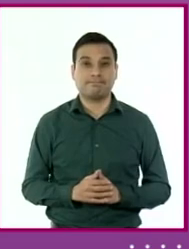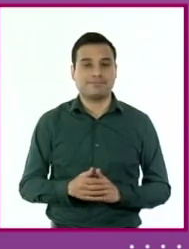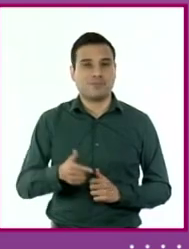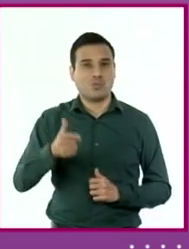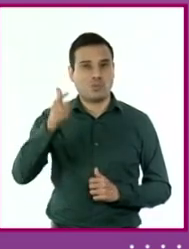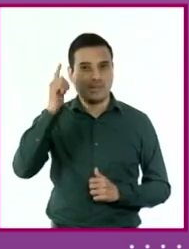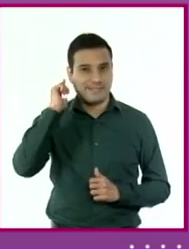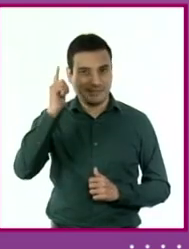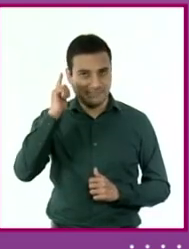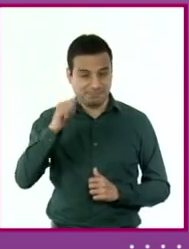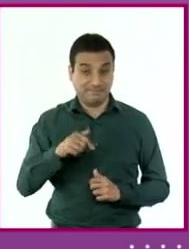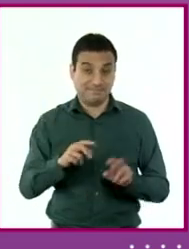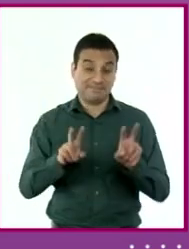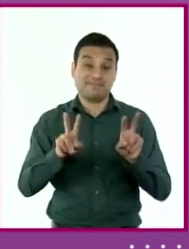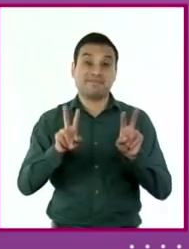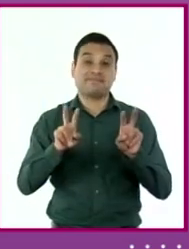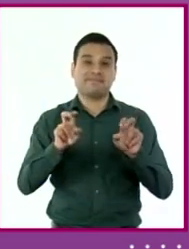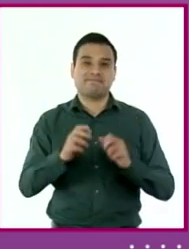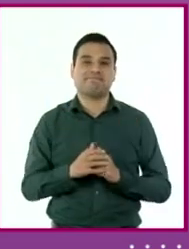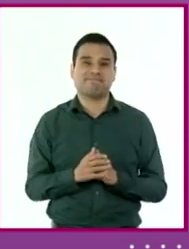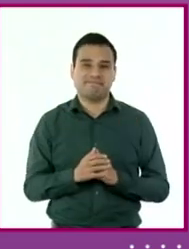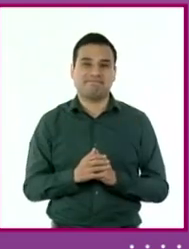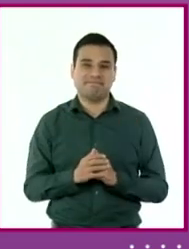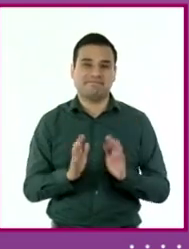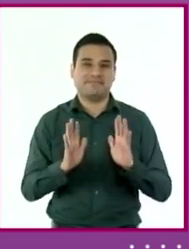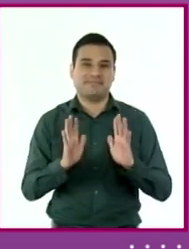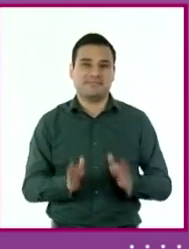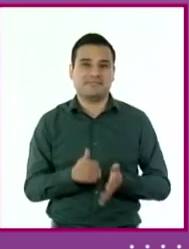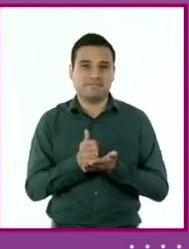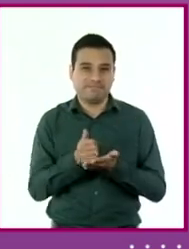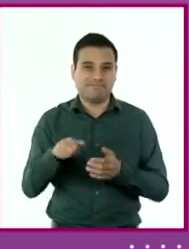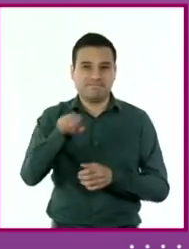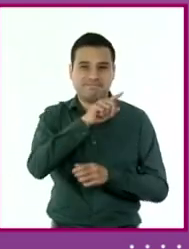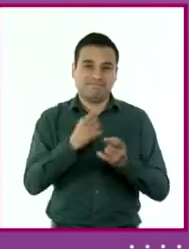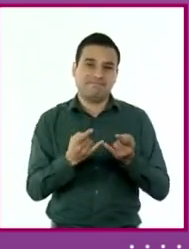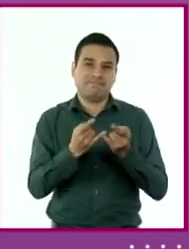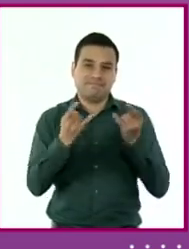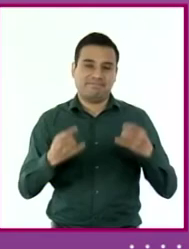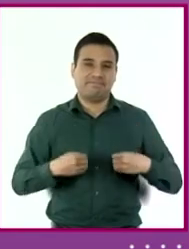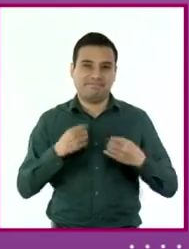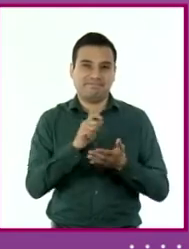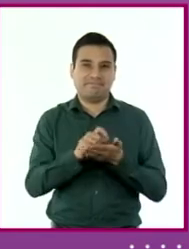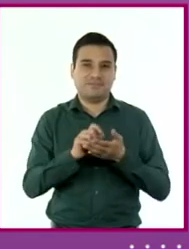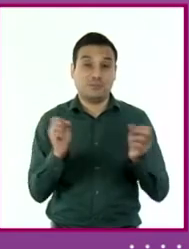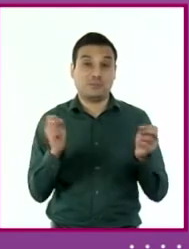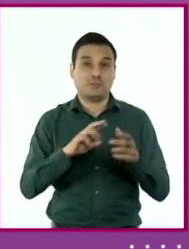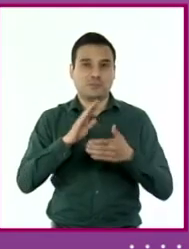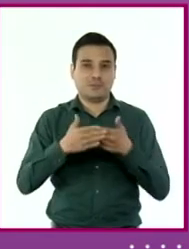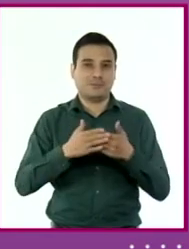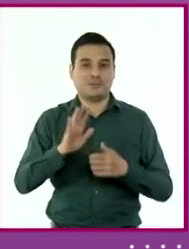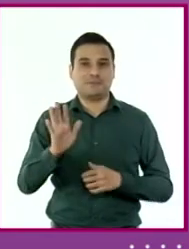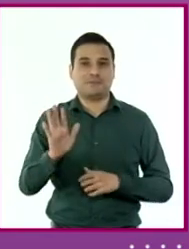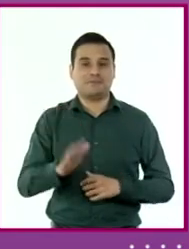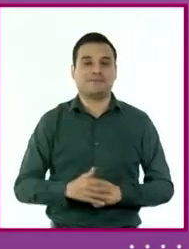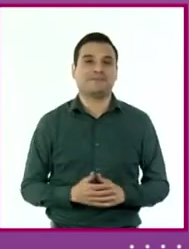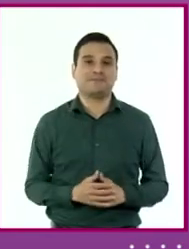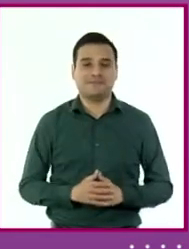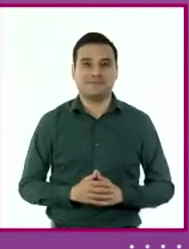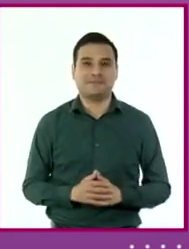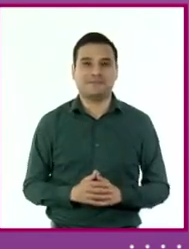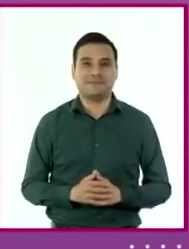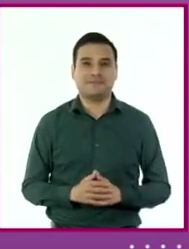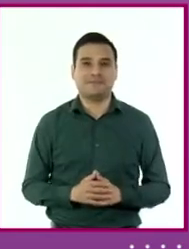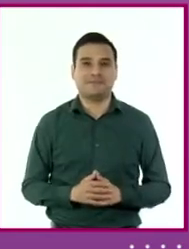que después de esta lección ya sepan cómo escribir datos para sus biografías. ¡Nos veremos la próxima! ¡See you then!